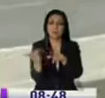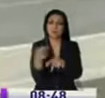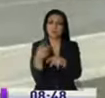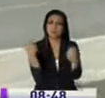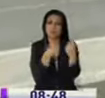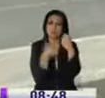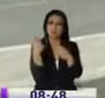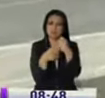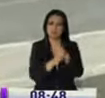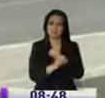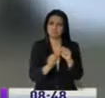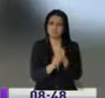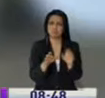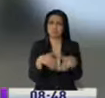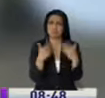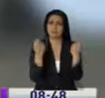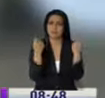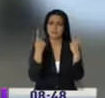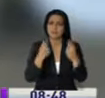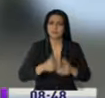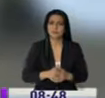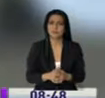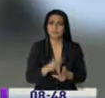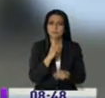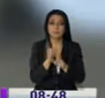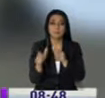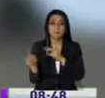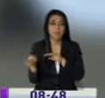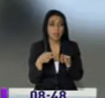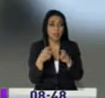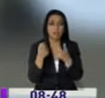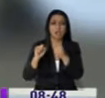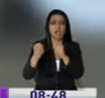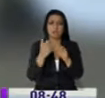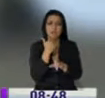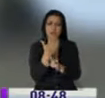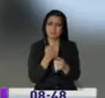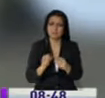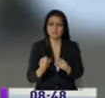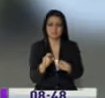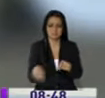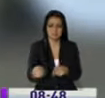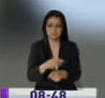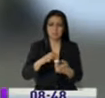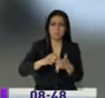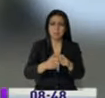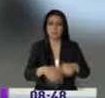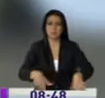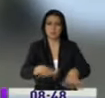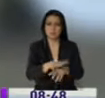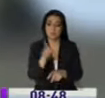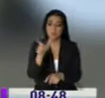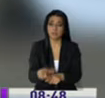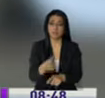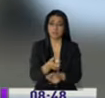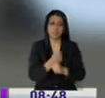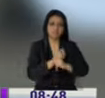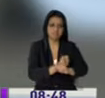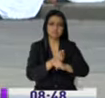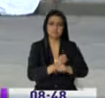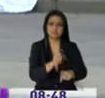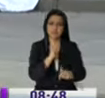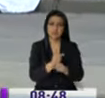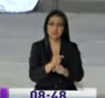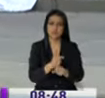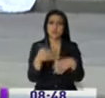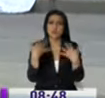a pocos metros del robo. Venía la gente ahí forcejeando todo con el man en el suelo y el pana viene, lo perseguía y se le tranca